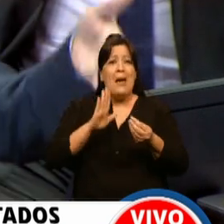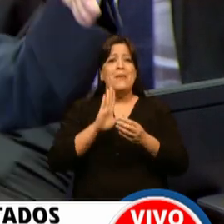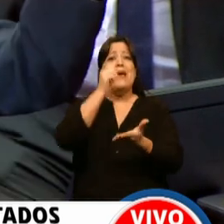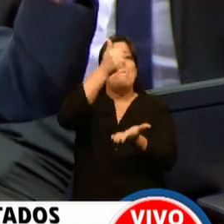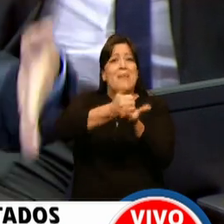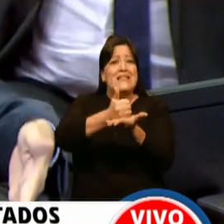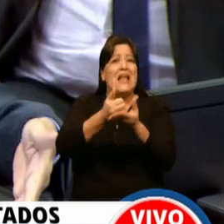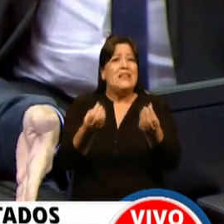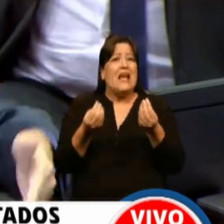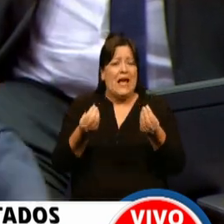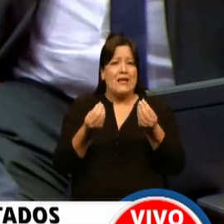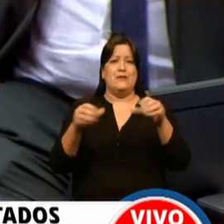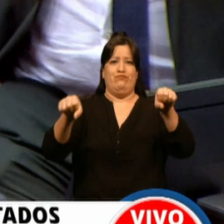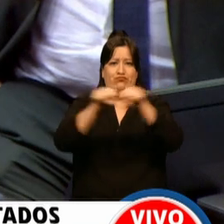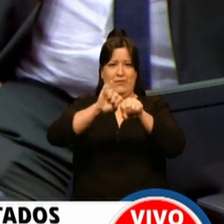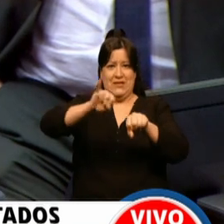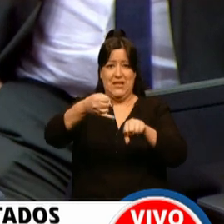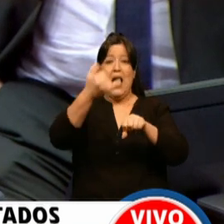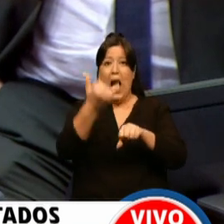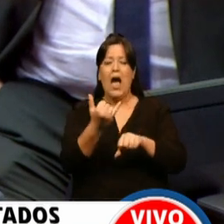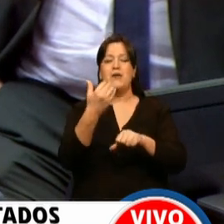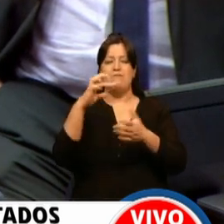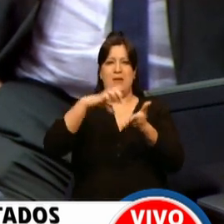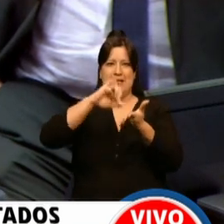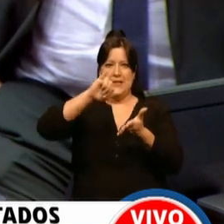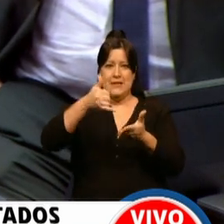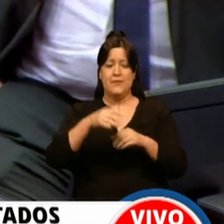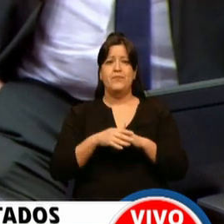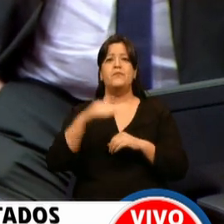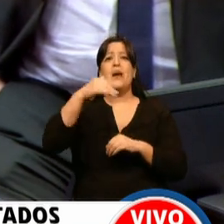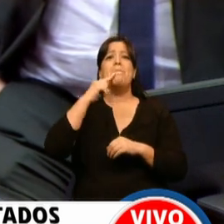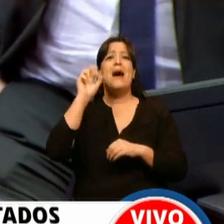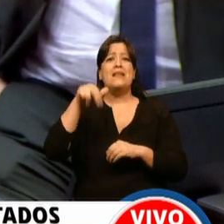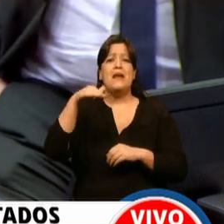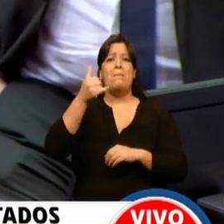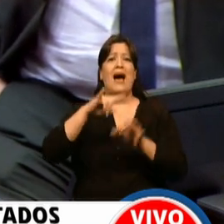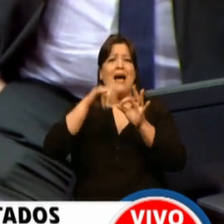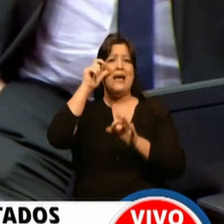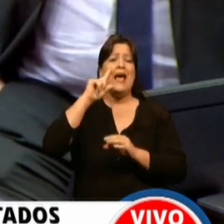presente es el lo veo diputado martín maquieira